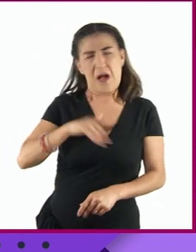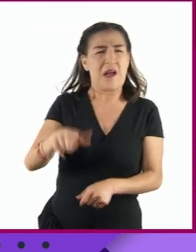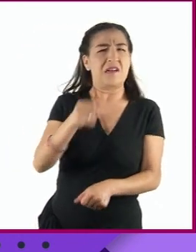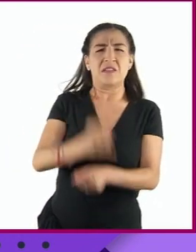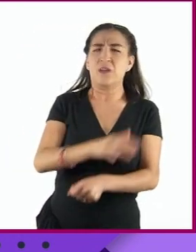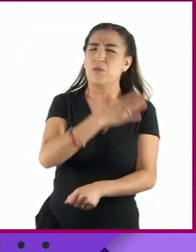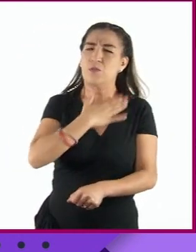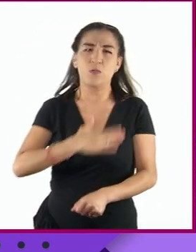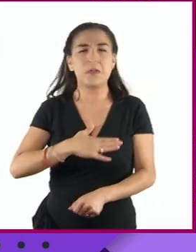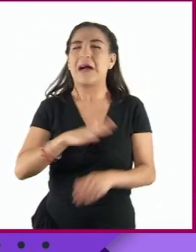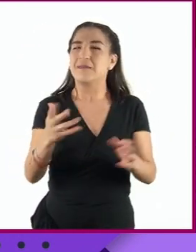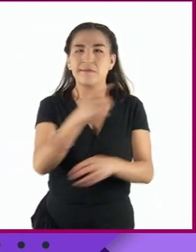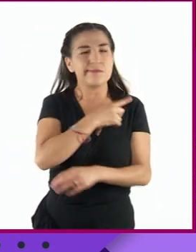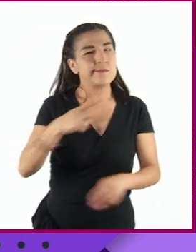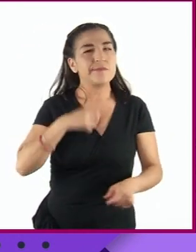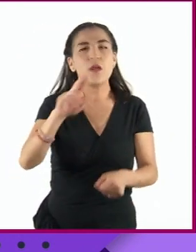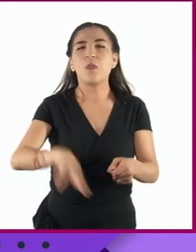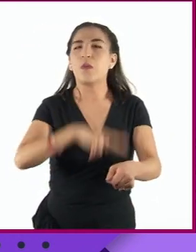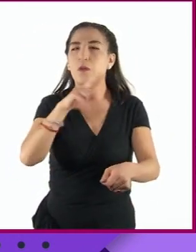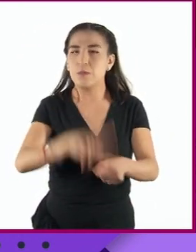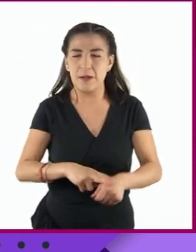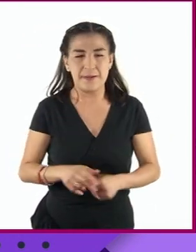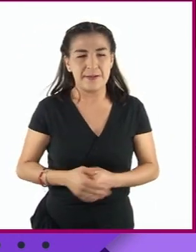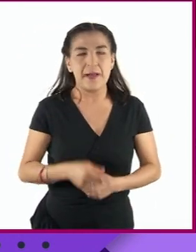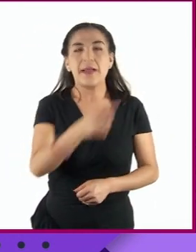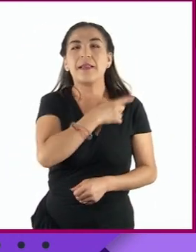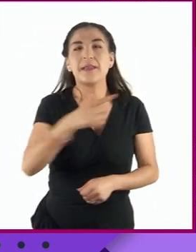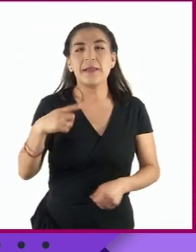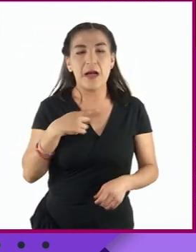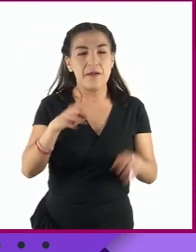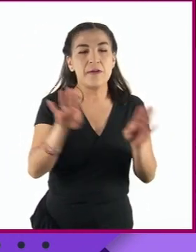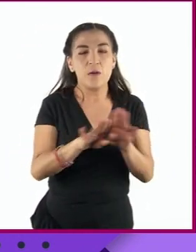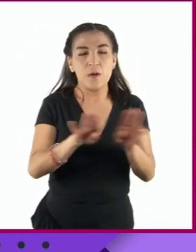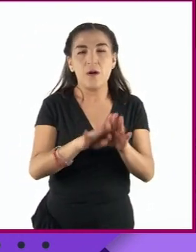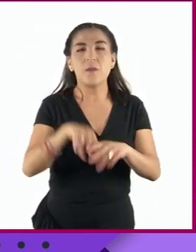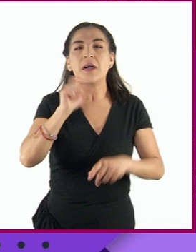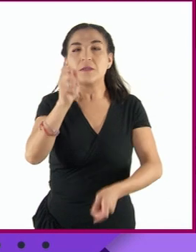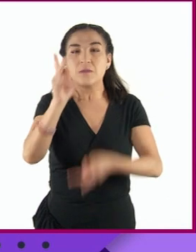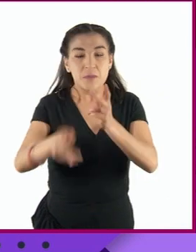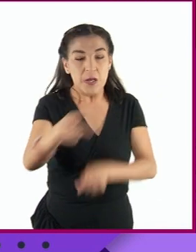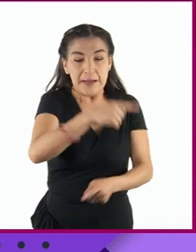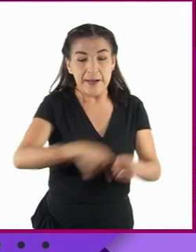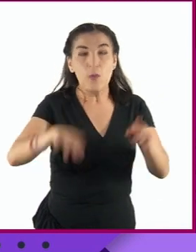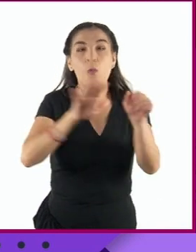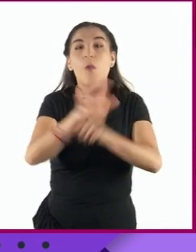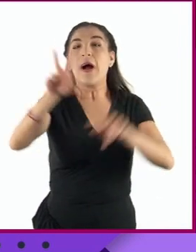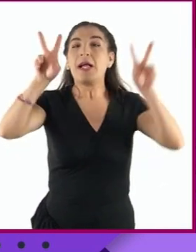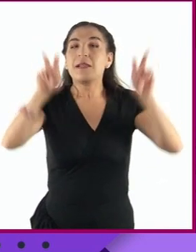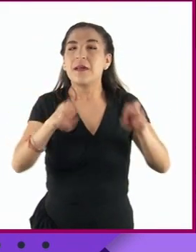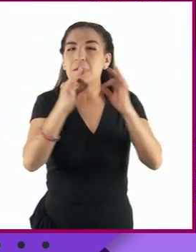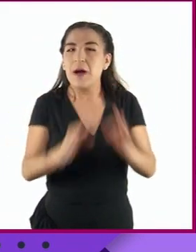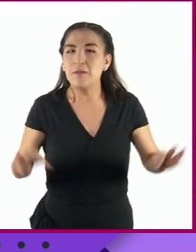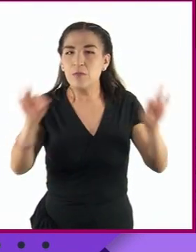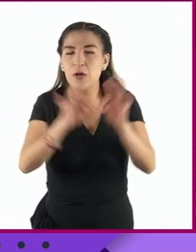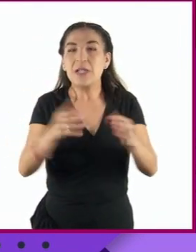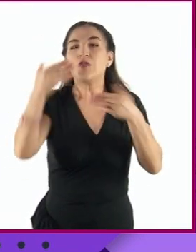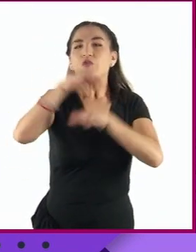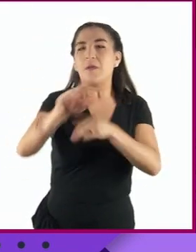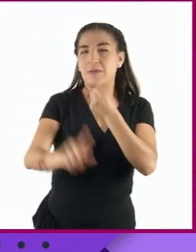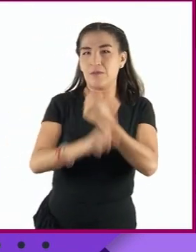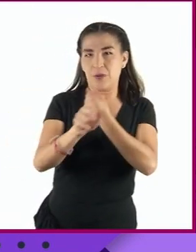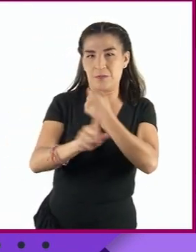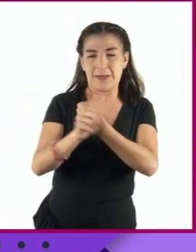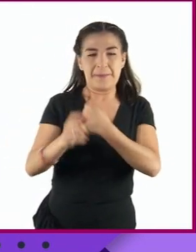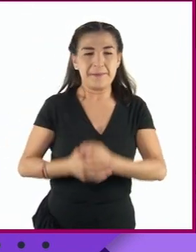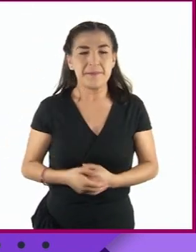injusto. Ayudar a poner sobre la mesa los temas importantes del conflicto. Prestar atención